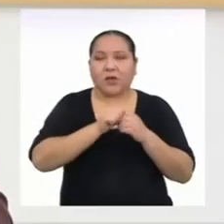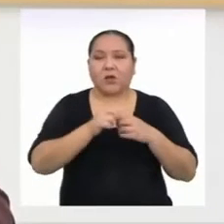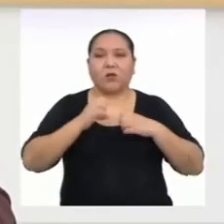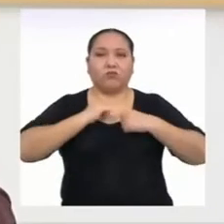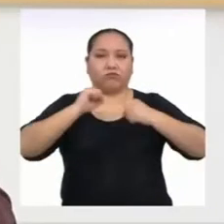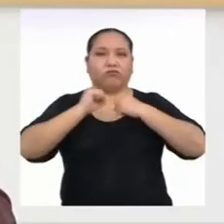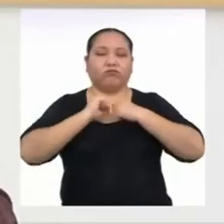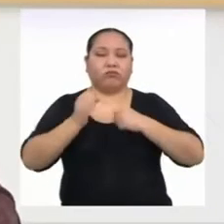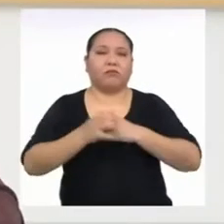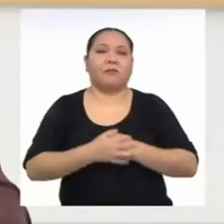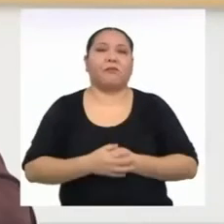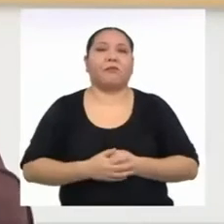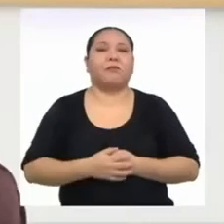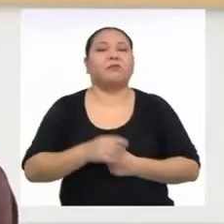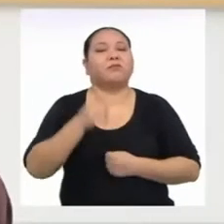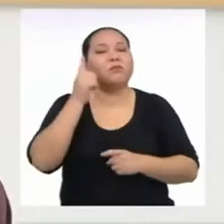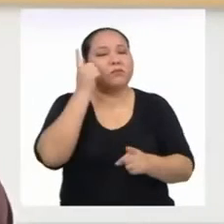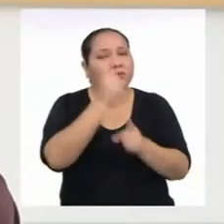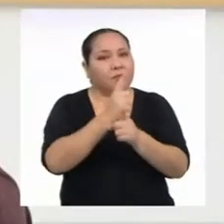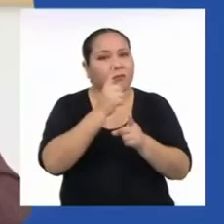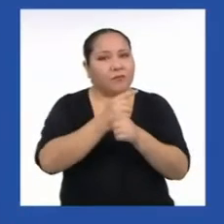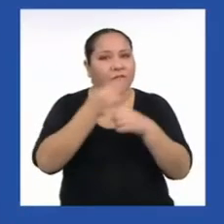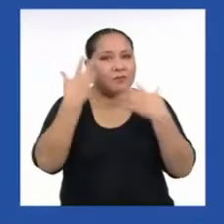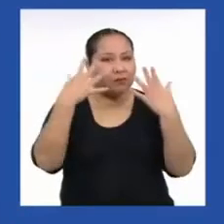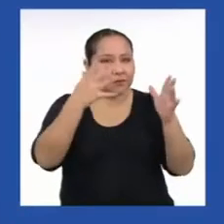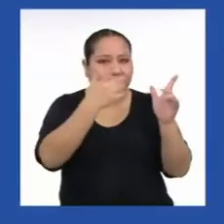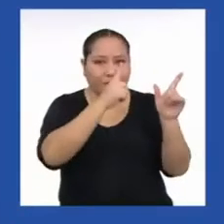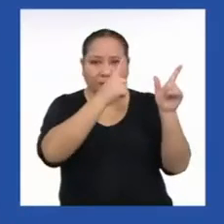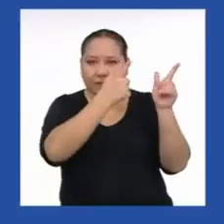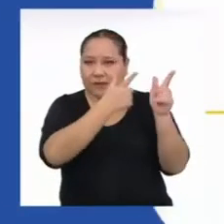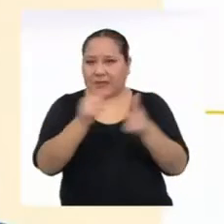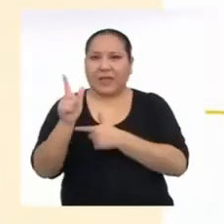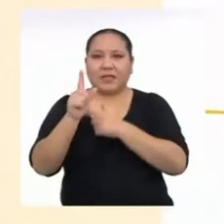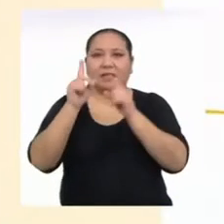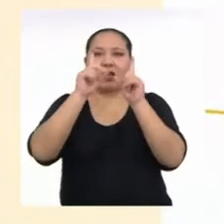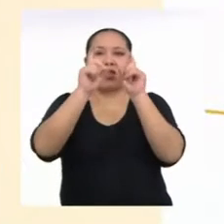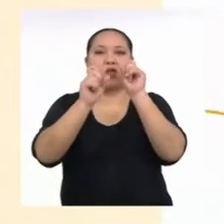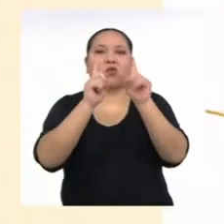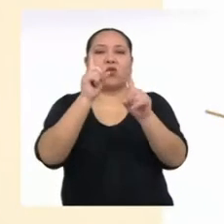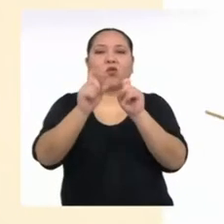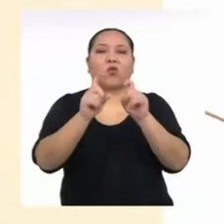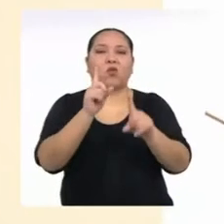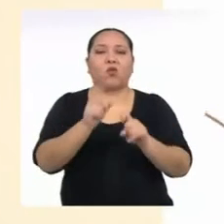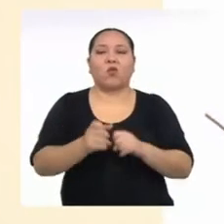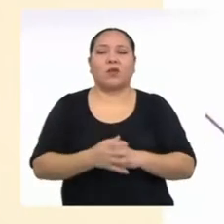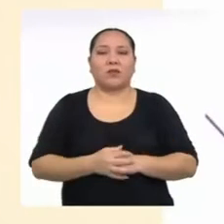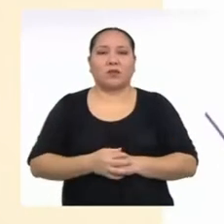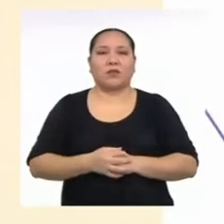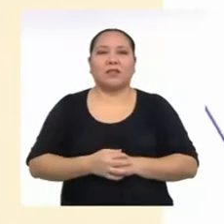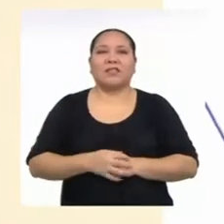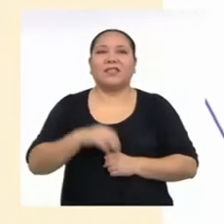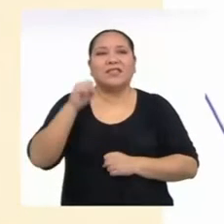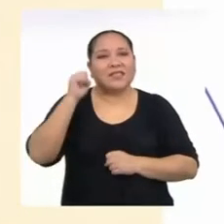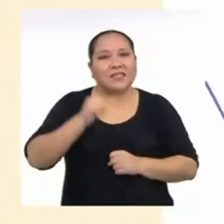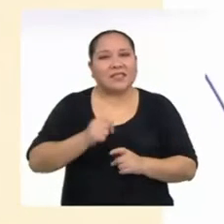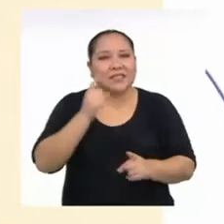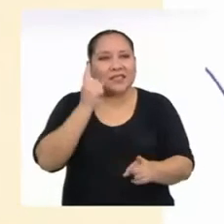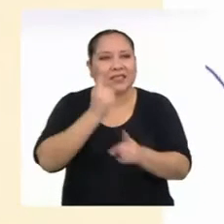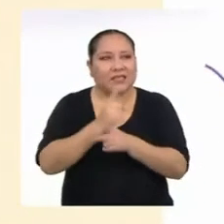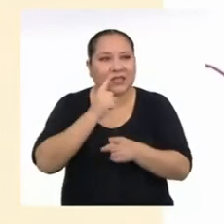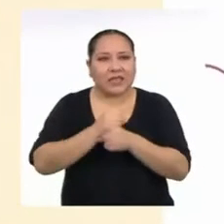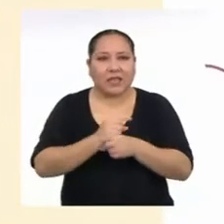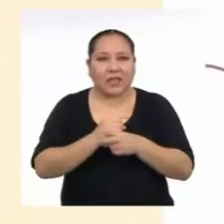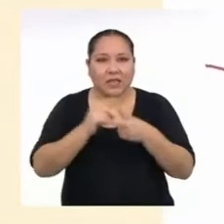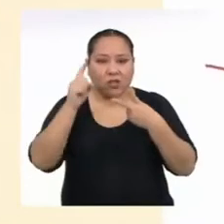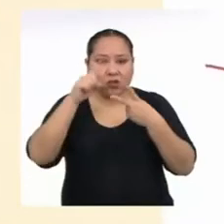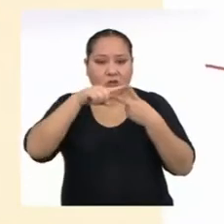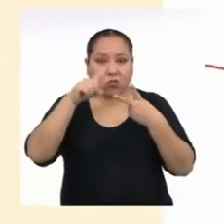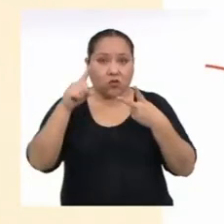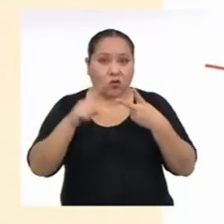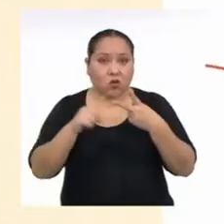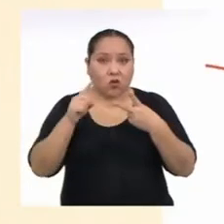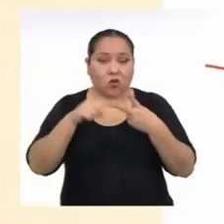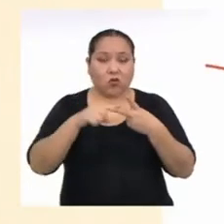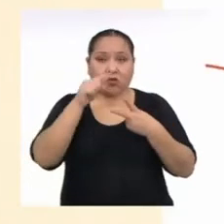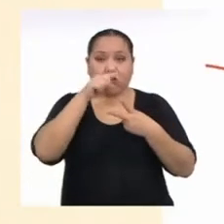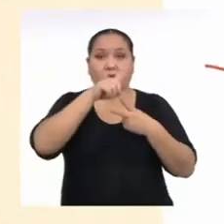trabajo, Rodrigo. Ahí tienes tu encuesta lista. Así es. 2 preguntas recogen